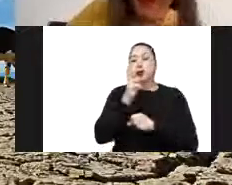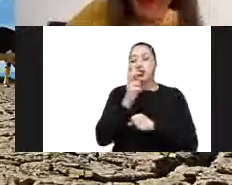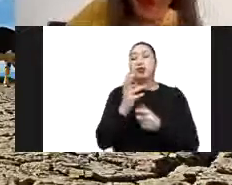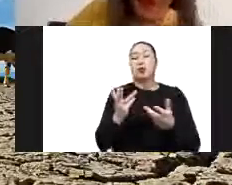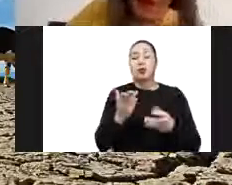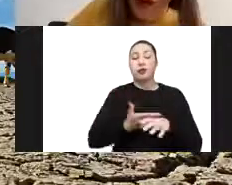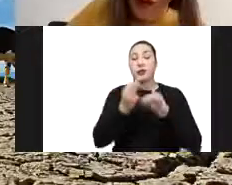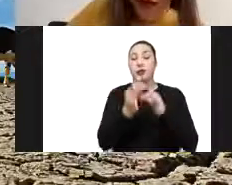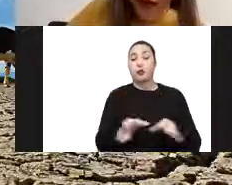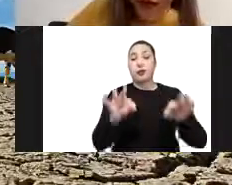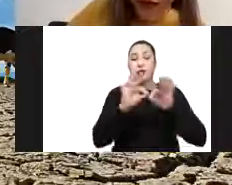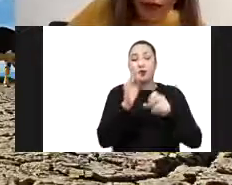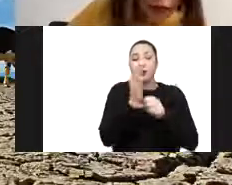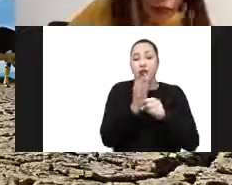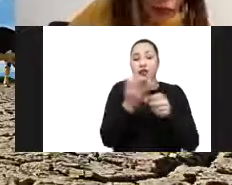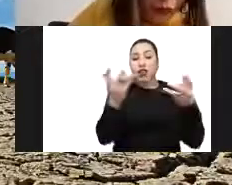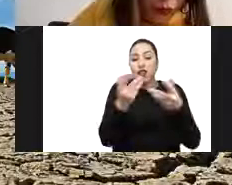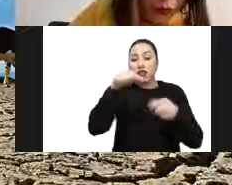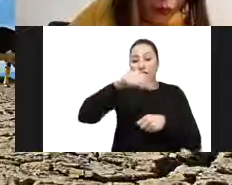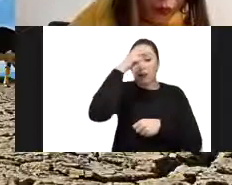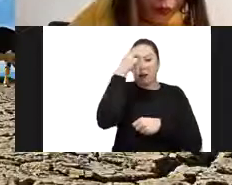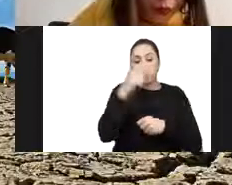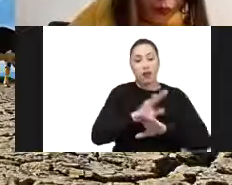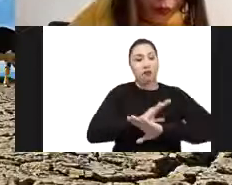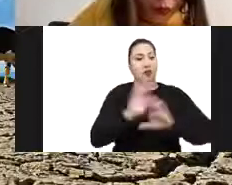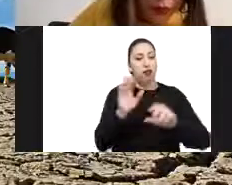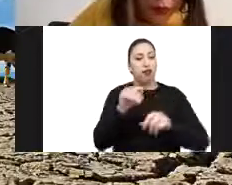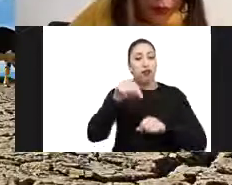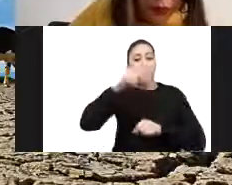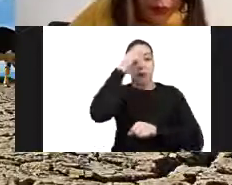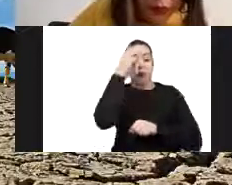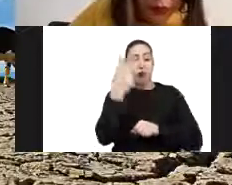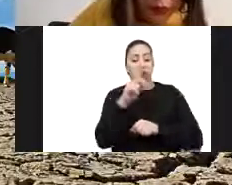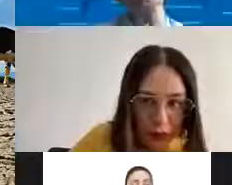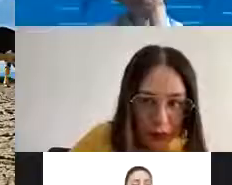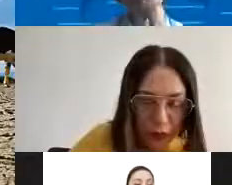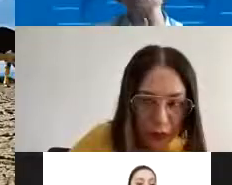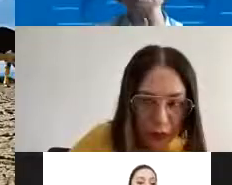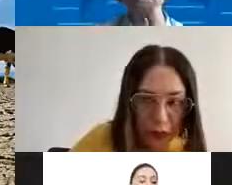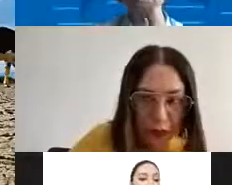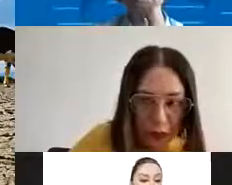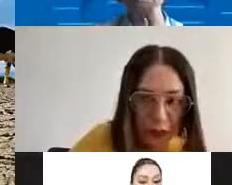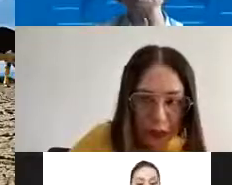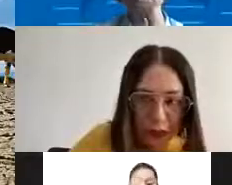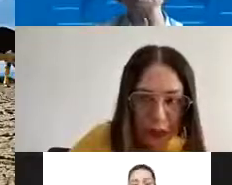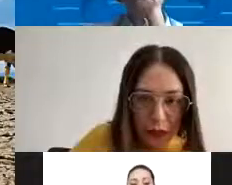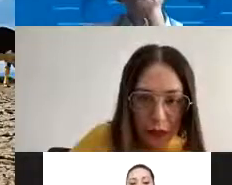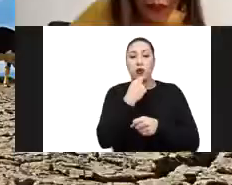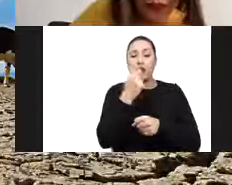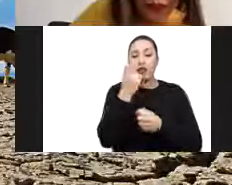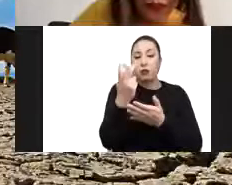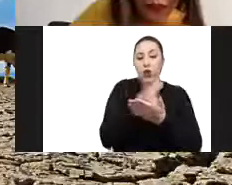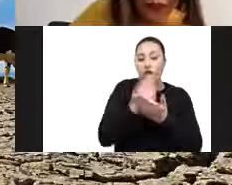lo último que estamos haciendo en México. México es de los primeros países en implementar este tipo de